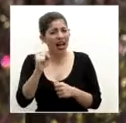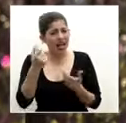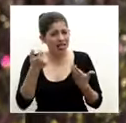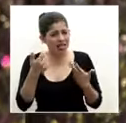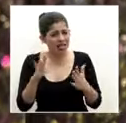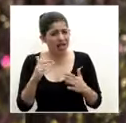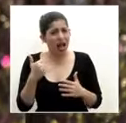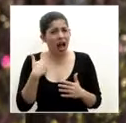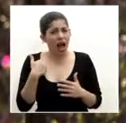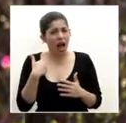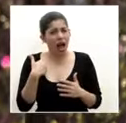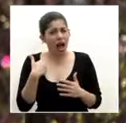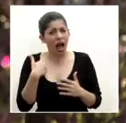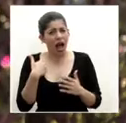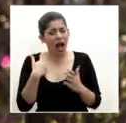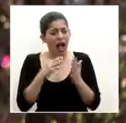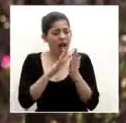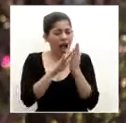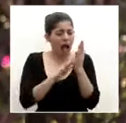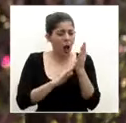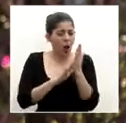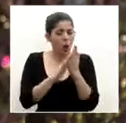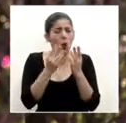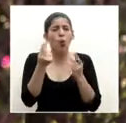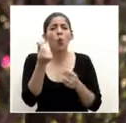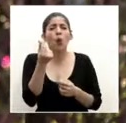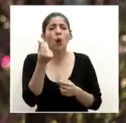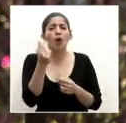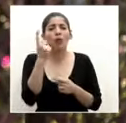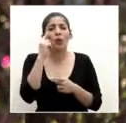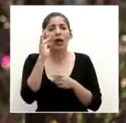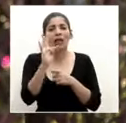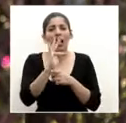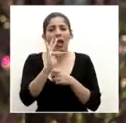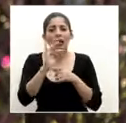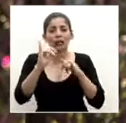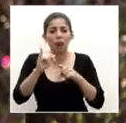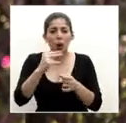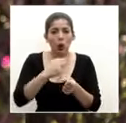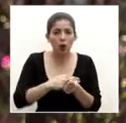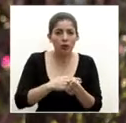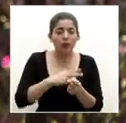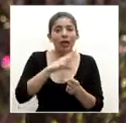estimado de costos por el tratamiento hospitalario y